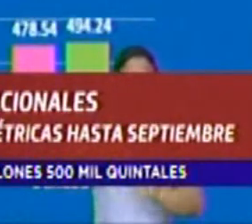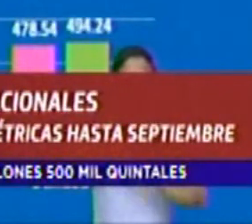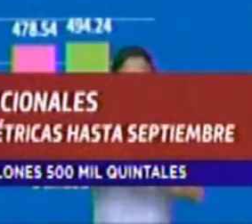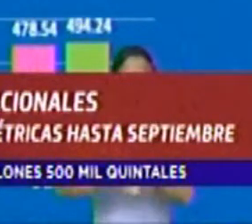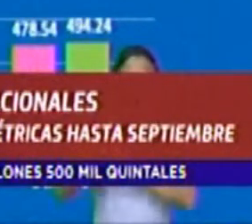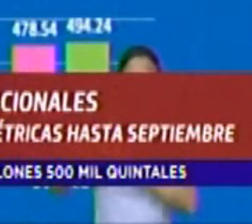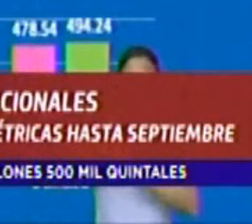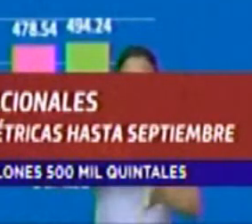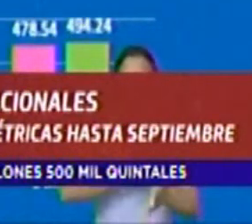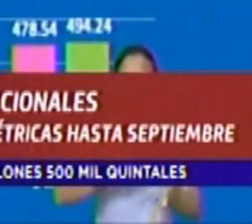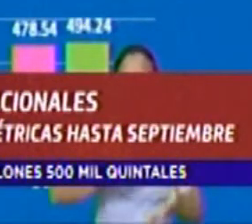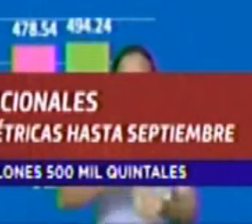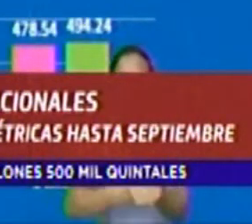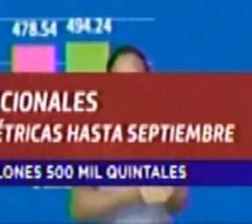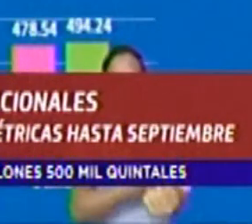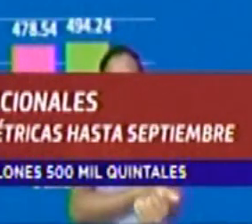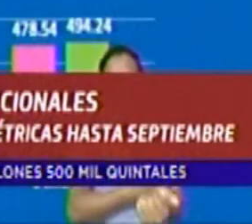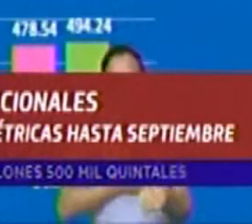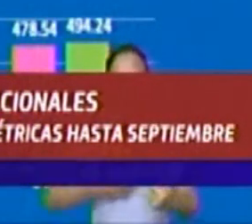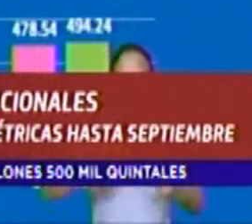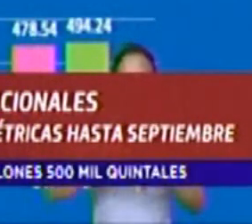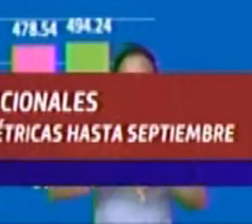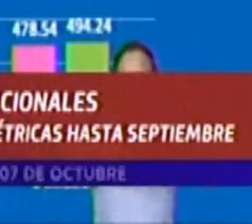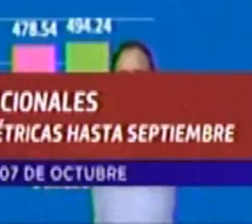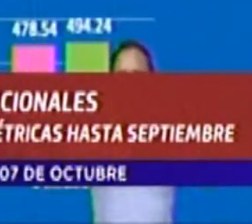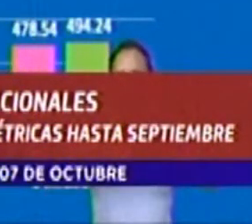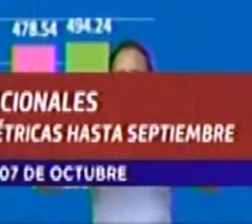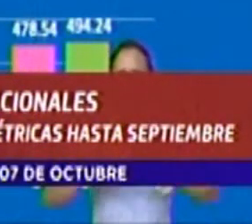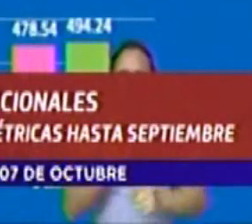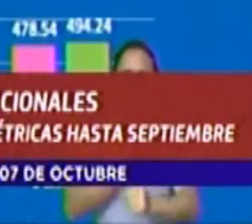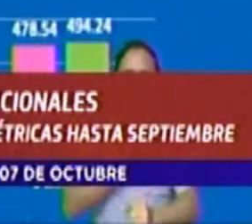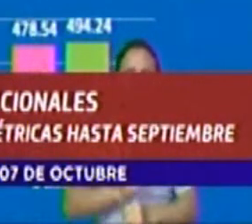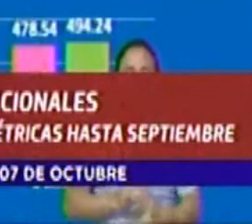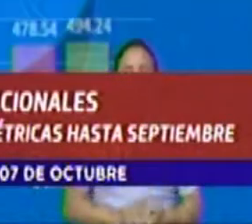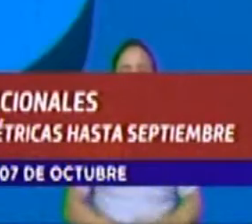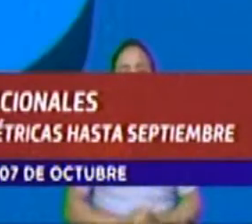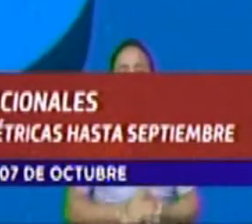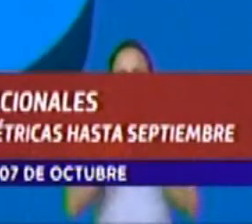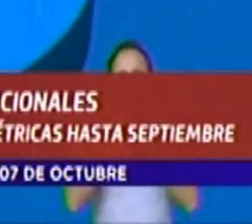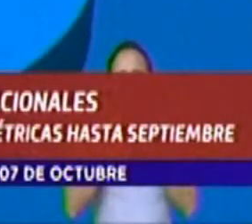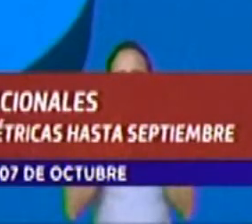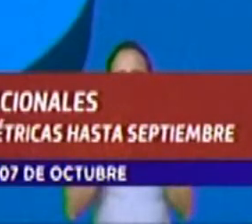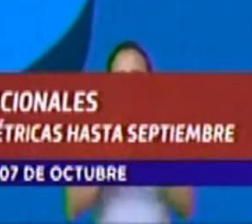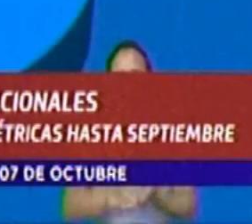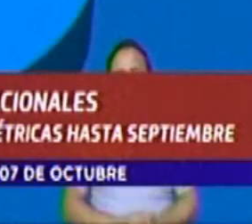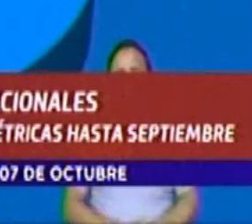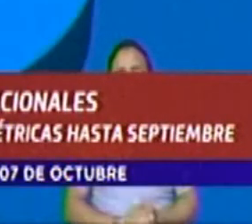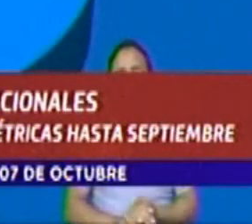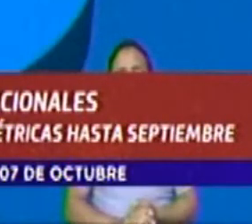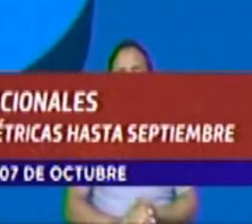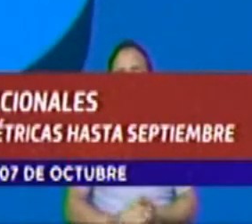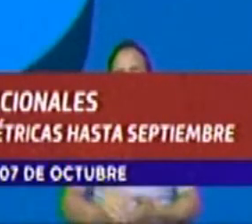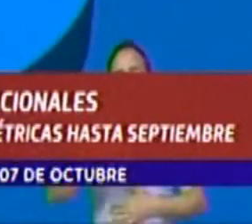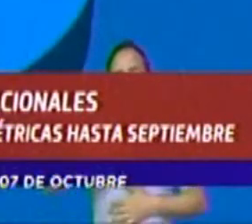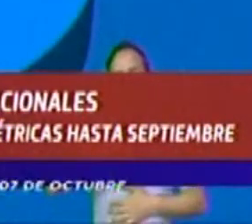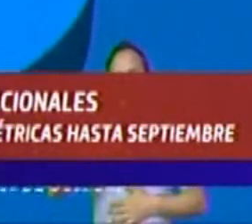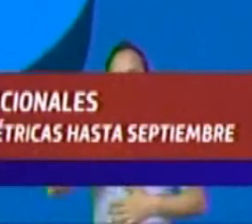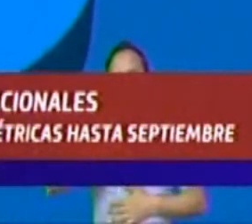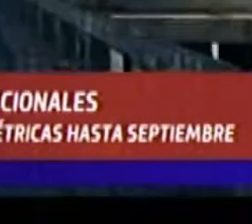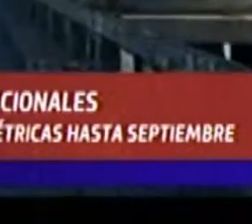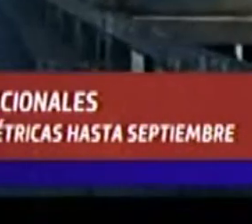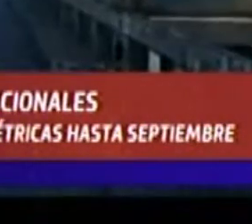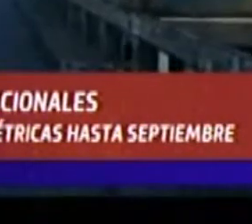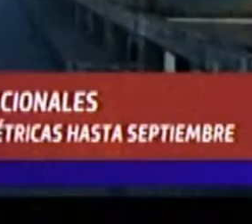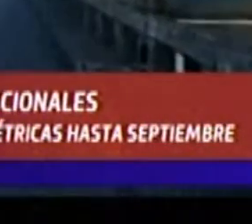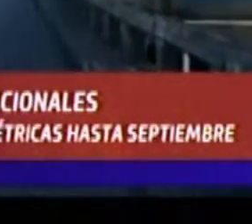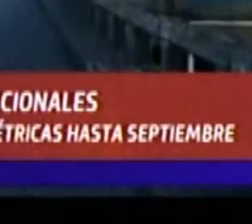Cabe destacar que con fondos externos se han invertido 17.16 millones de dólares en el proyecto de mejoramiento